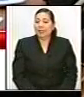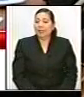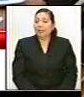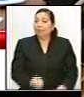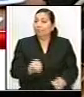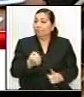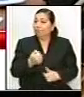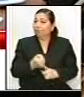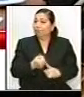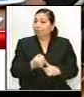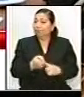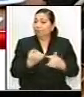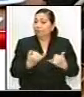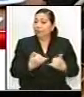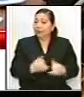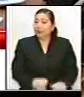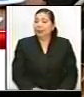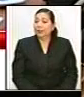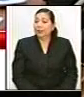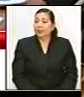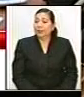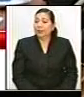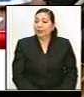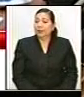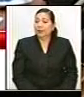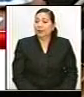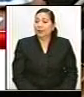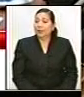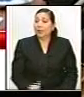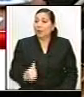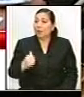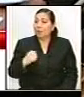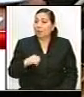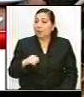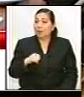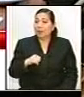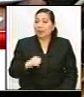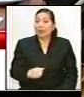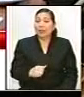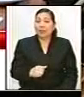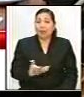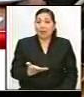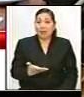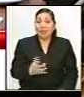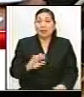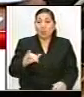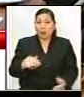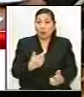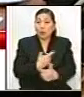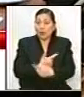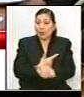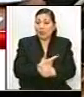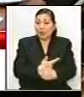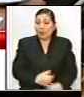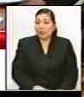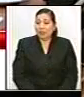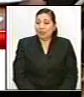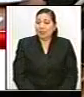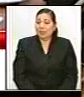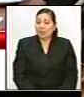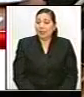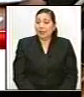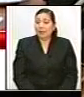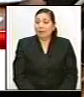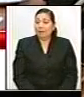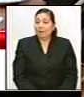luchamos eso. Entonces, ¿qué pasa? La municipalidad de mi distrito, de repente ustedes saben,